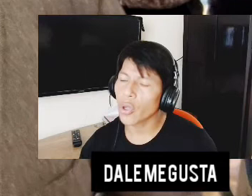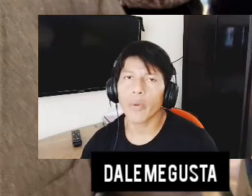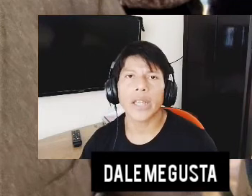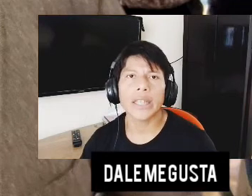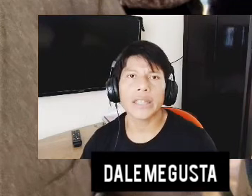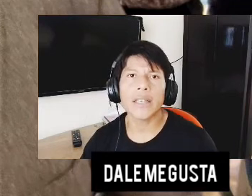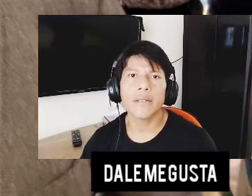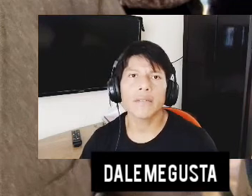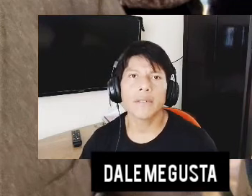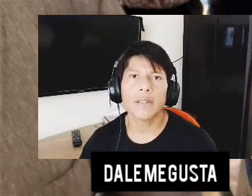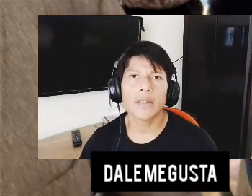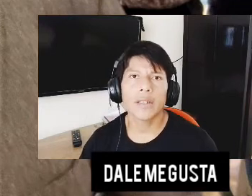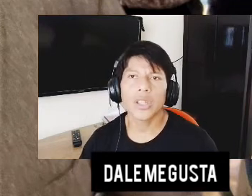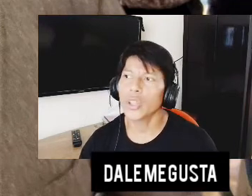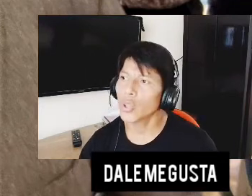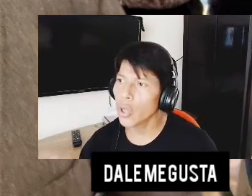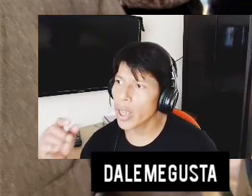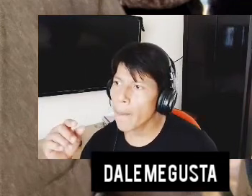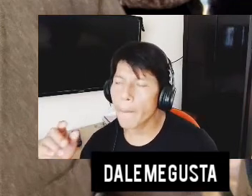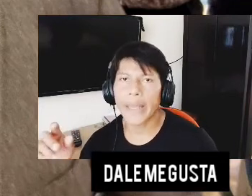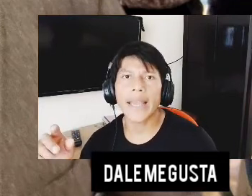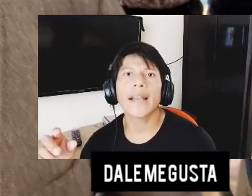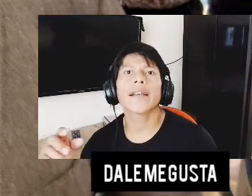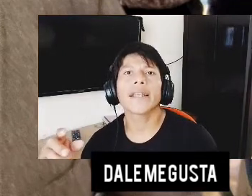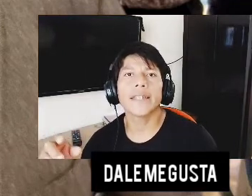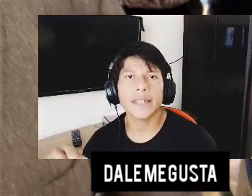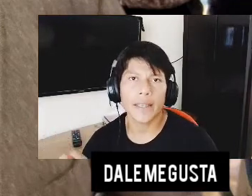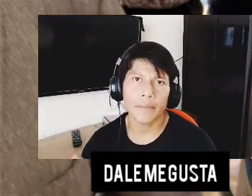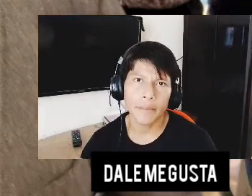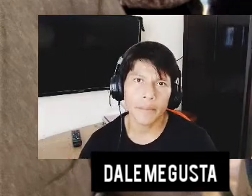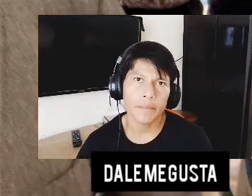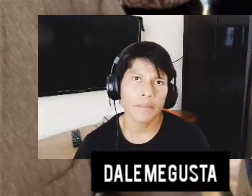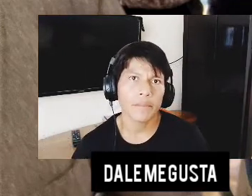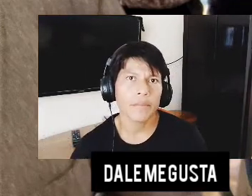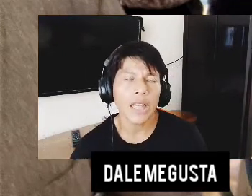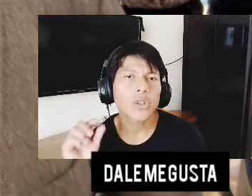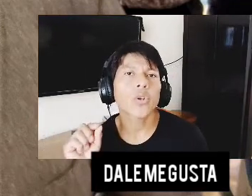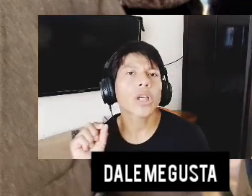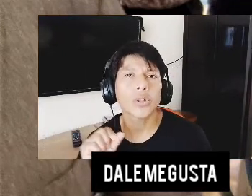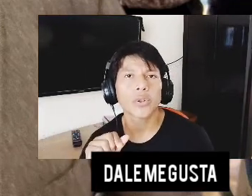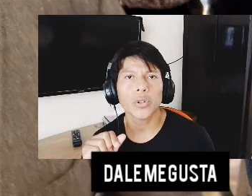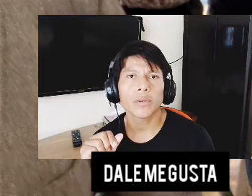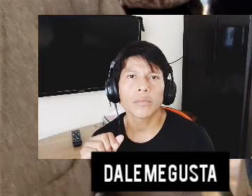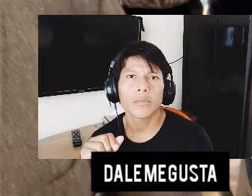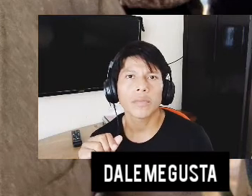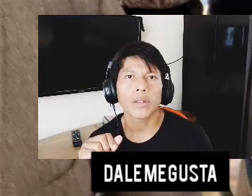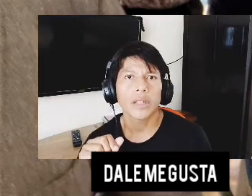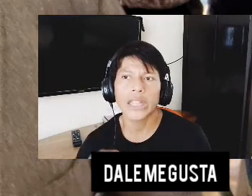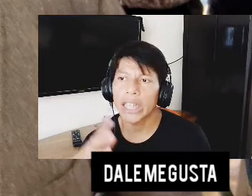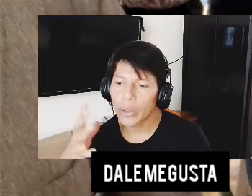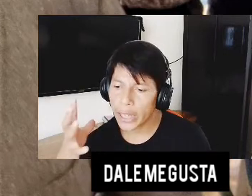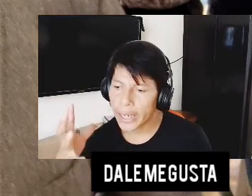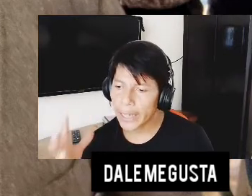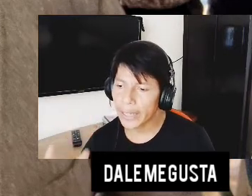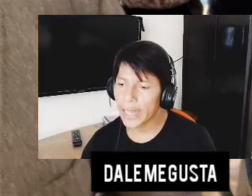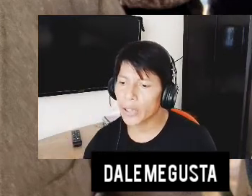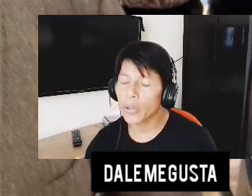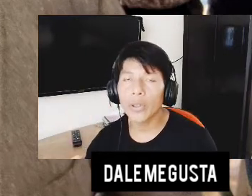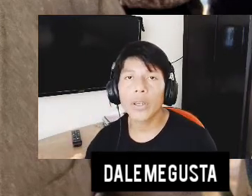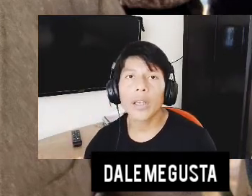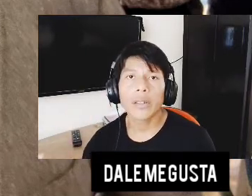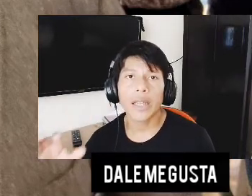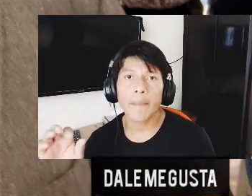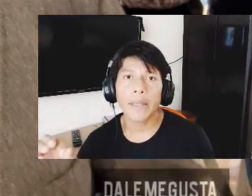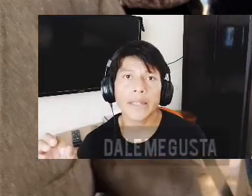yo no soy morenista, yo soy prianredista. Eso es lo que yo soy. Y quiero ser